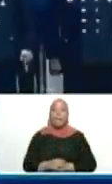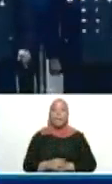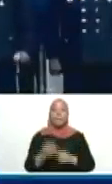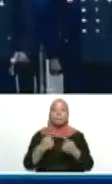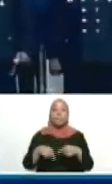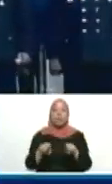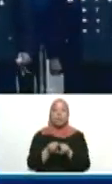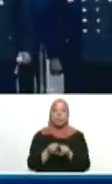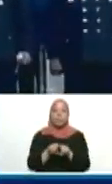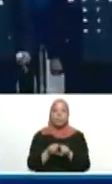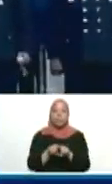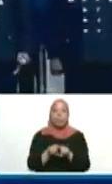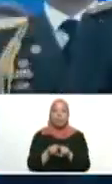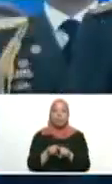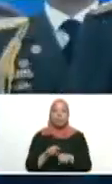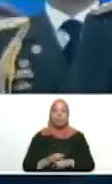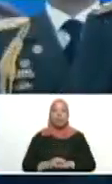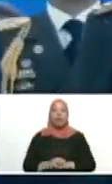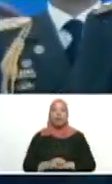Igualmente,